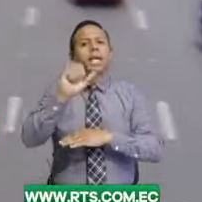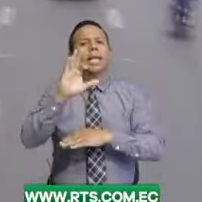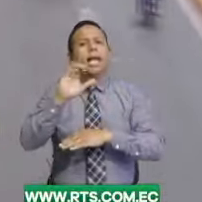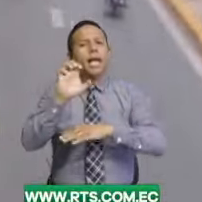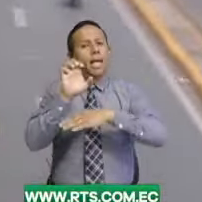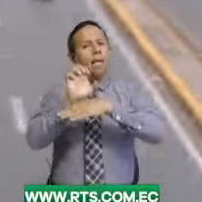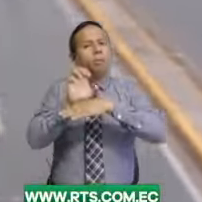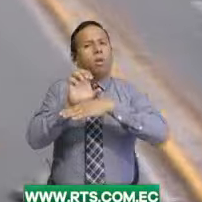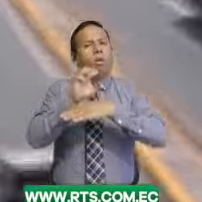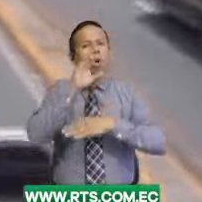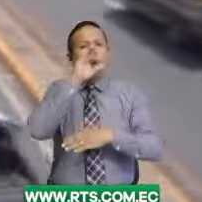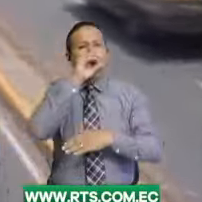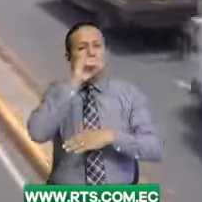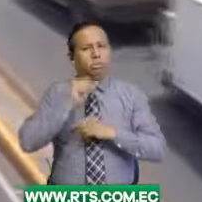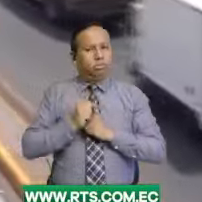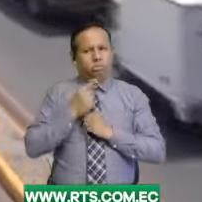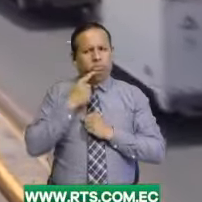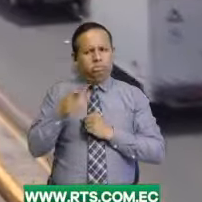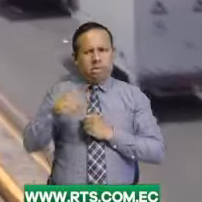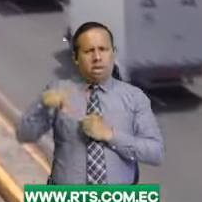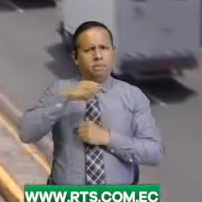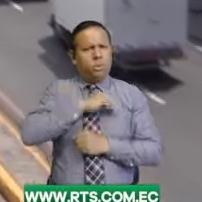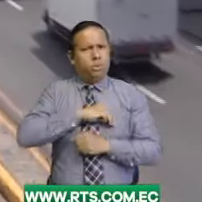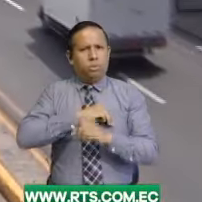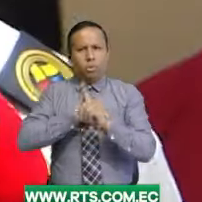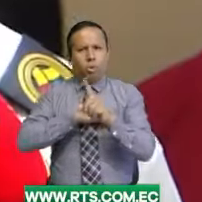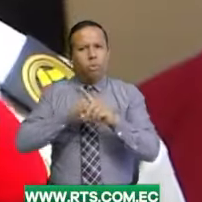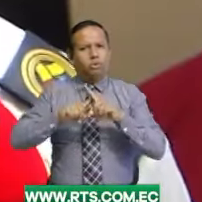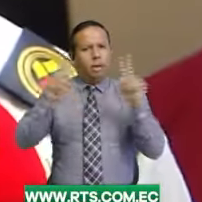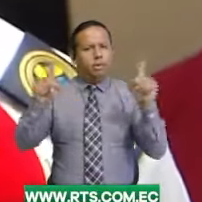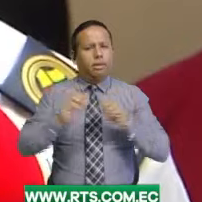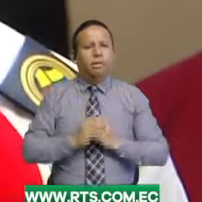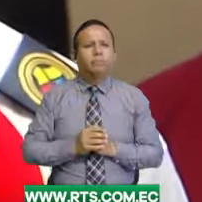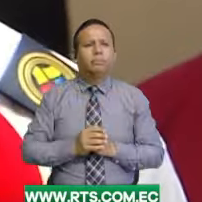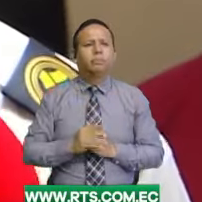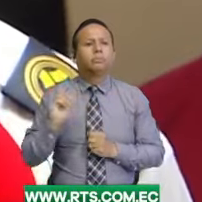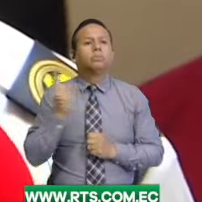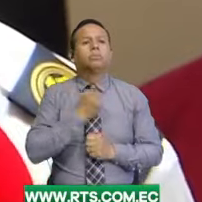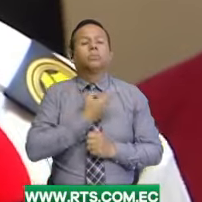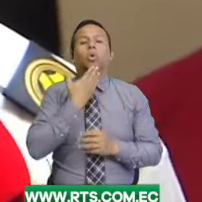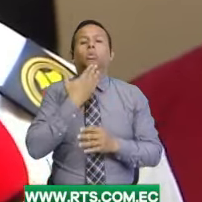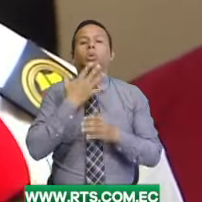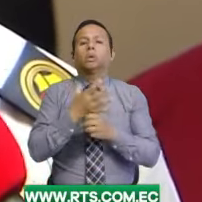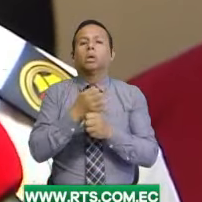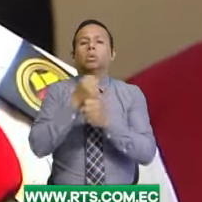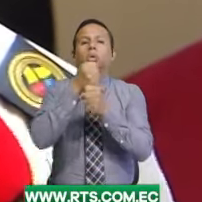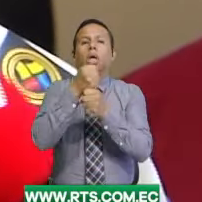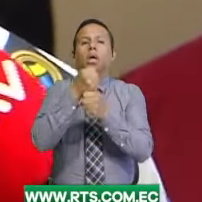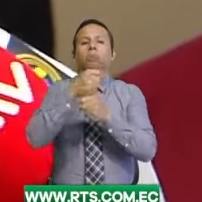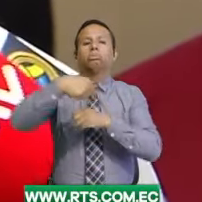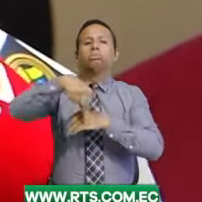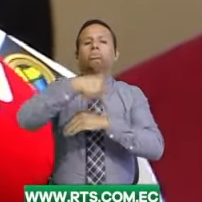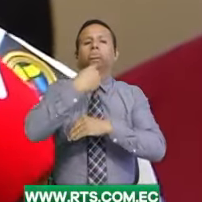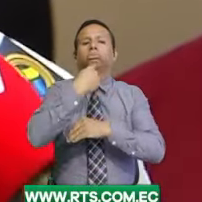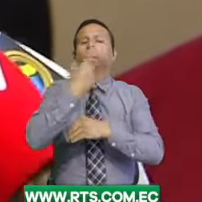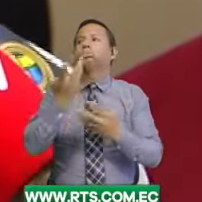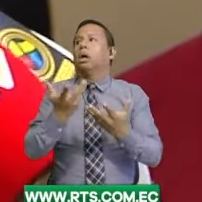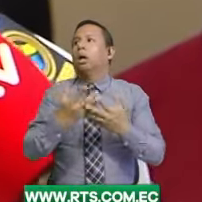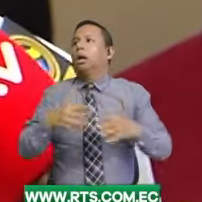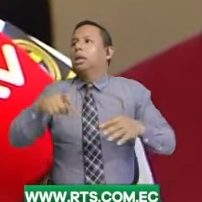Cantón Ferroviario. Eso lo notificarán en las próximas horas. Para mantener la seguridad en dichas vías y poder